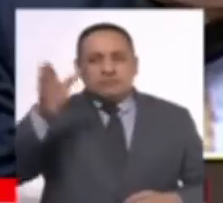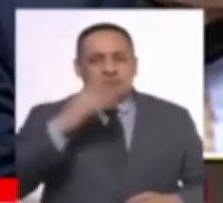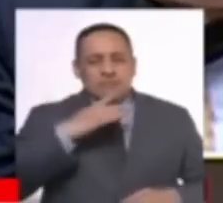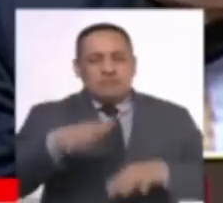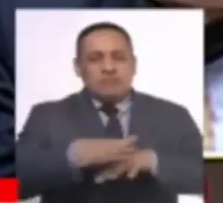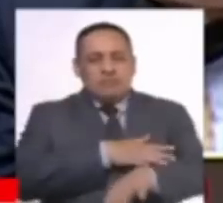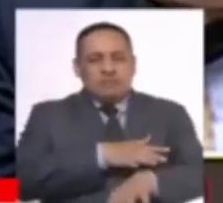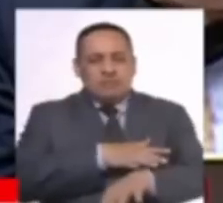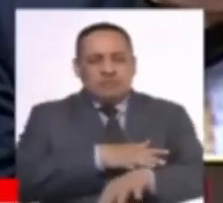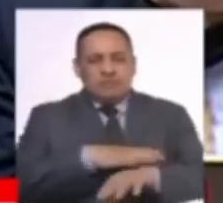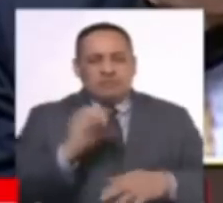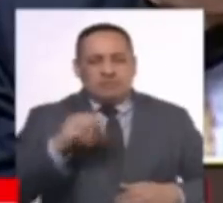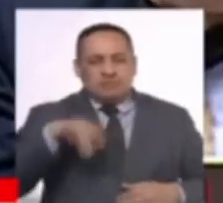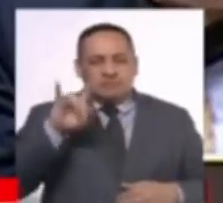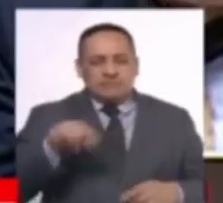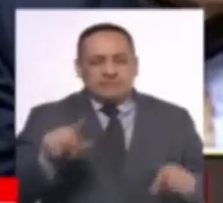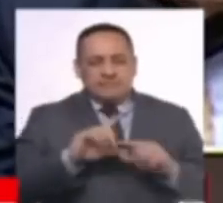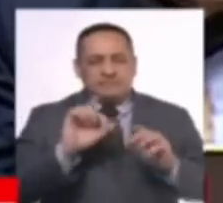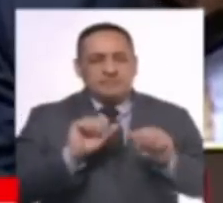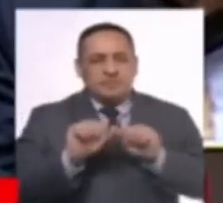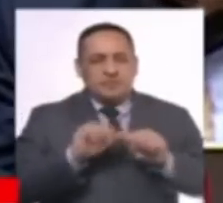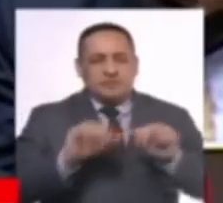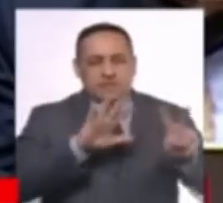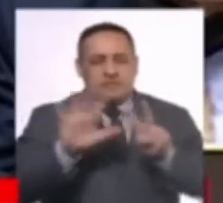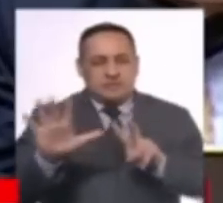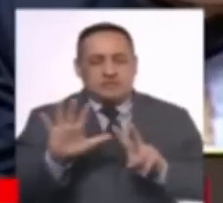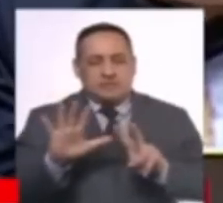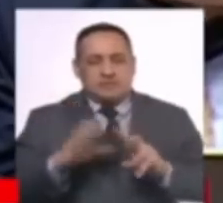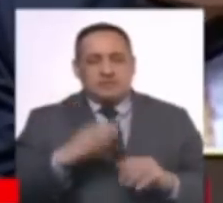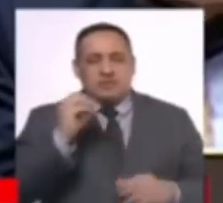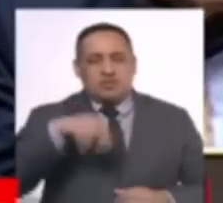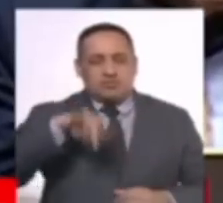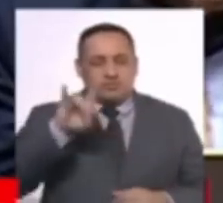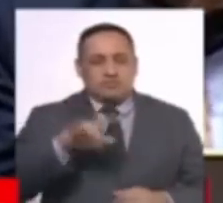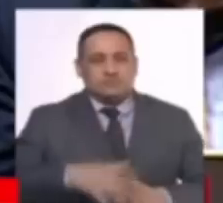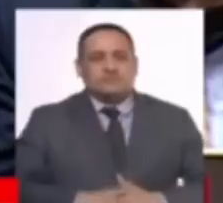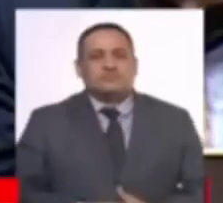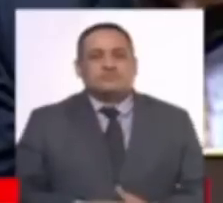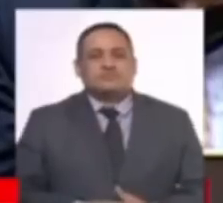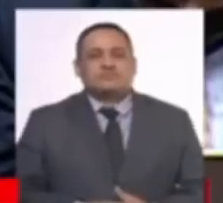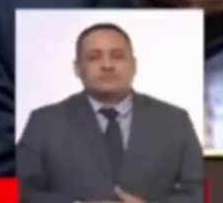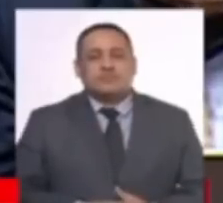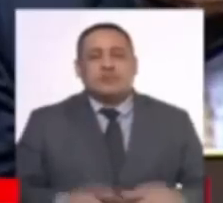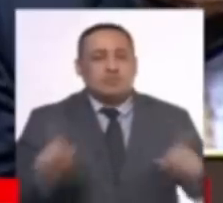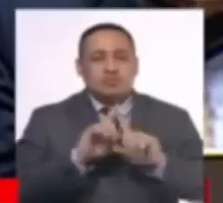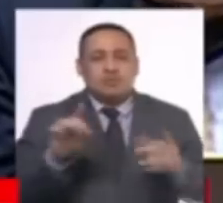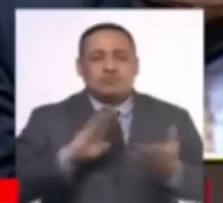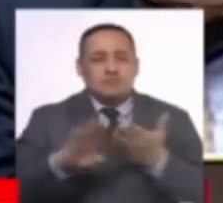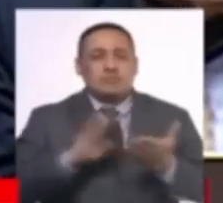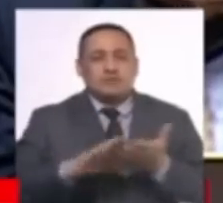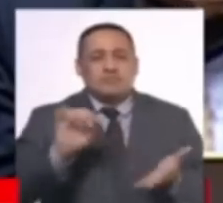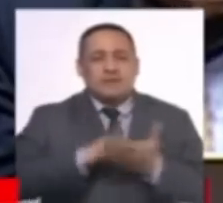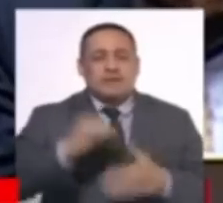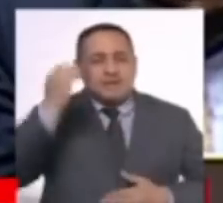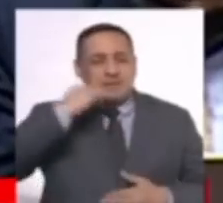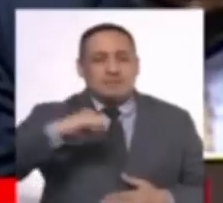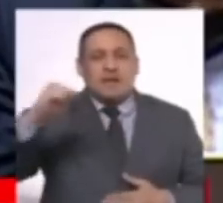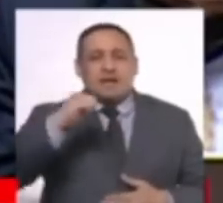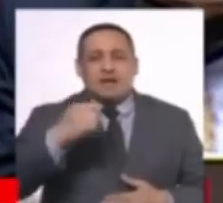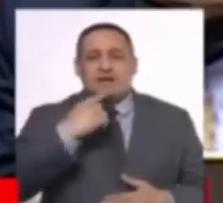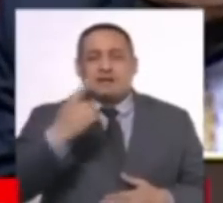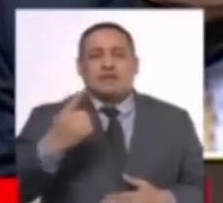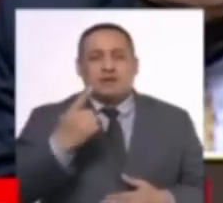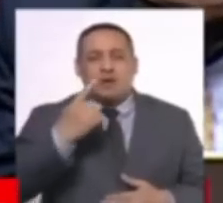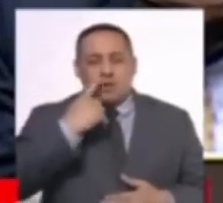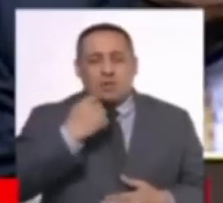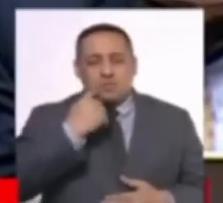la Asamblea número 77 de la Organización de las Naciones Unidas. No es un permiso para que salga el señor José